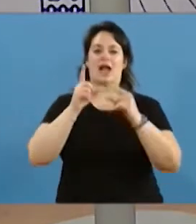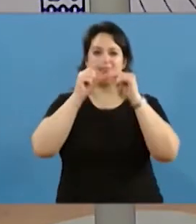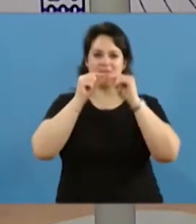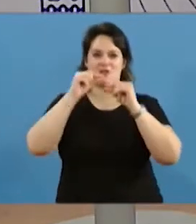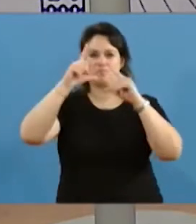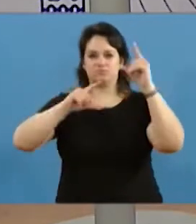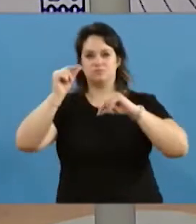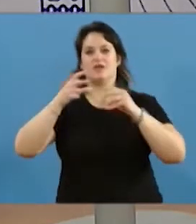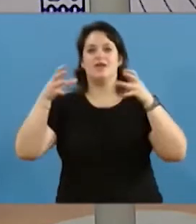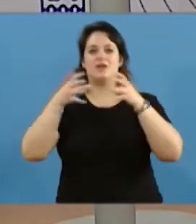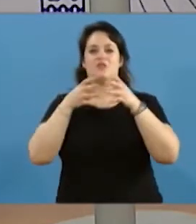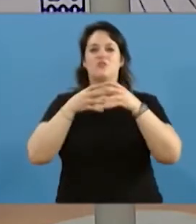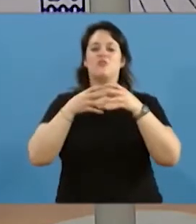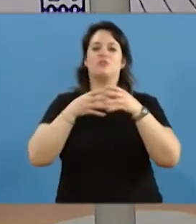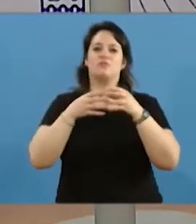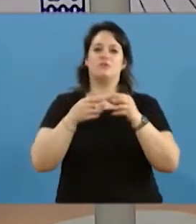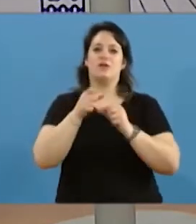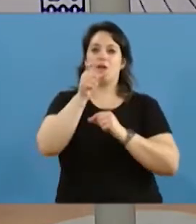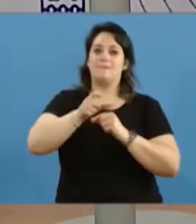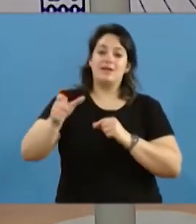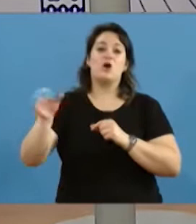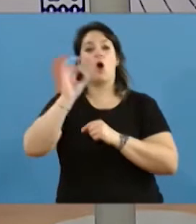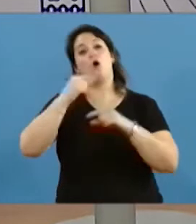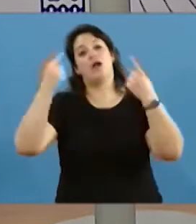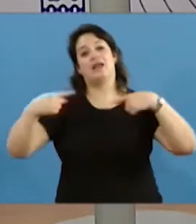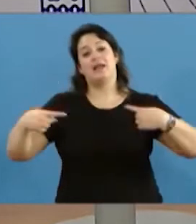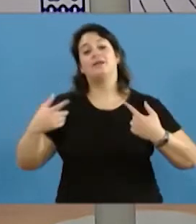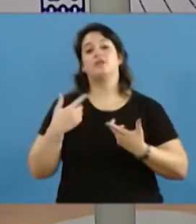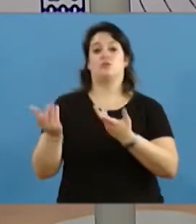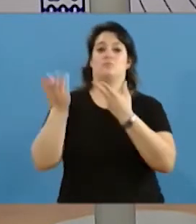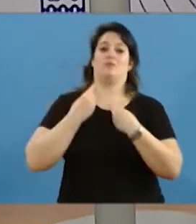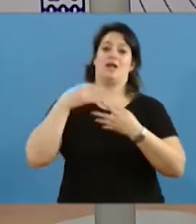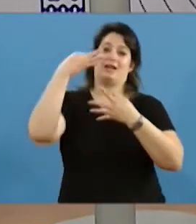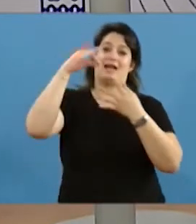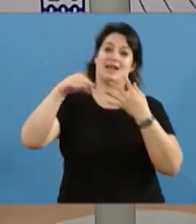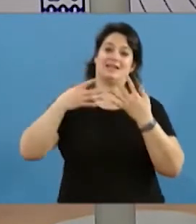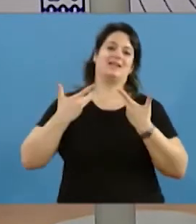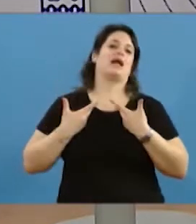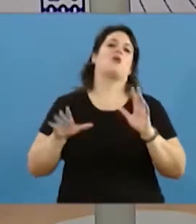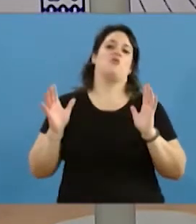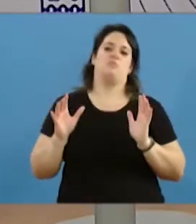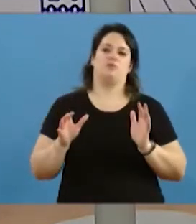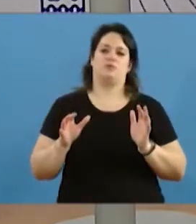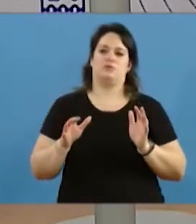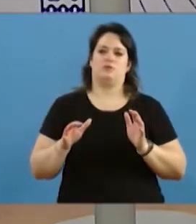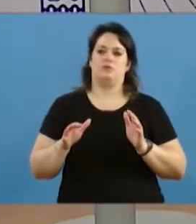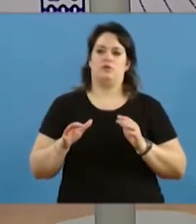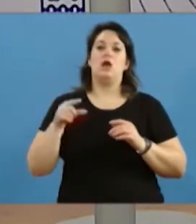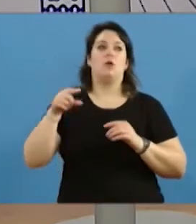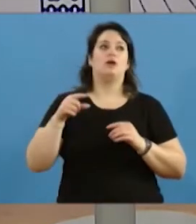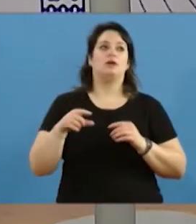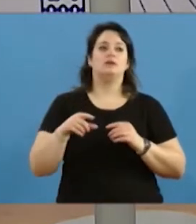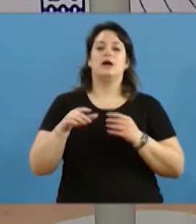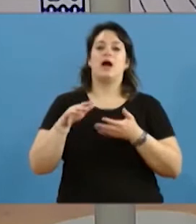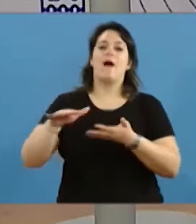estadística es un conjunto de sujetos o elementos que presentan características comunes. Sobre esta población